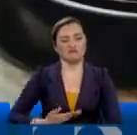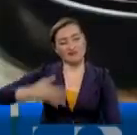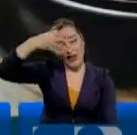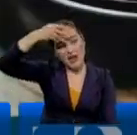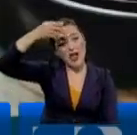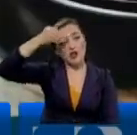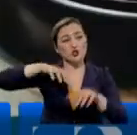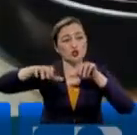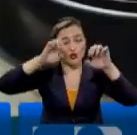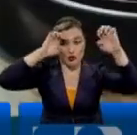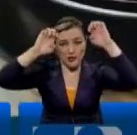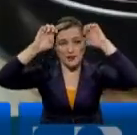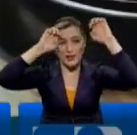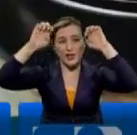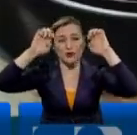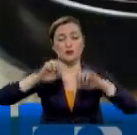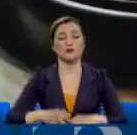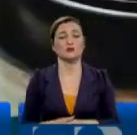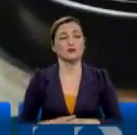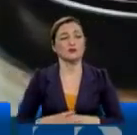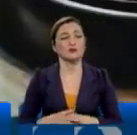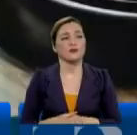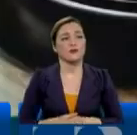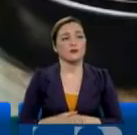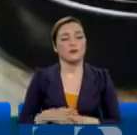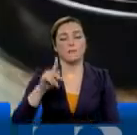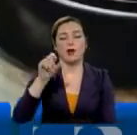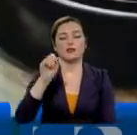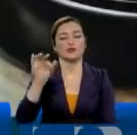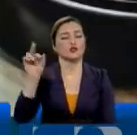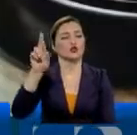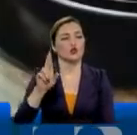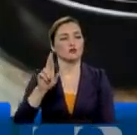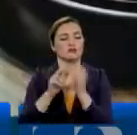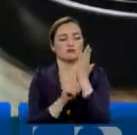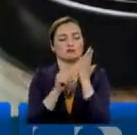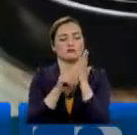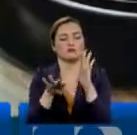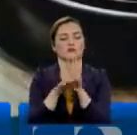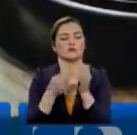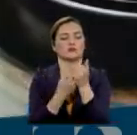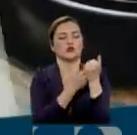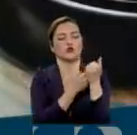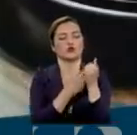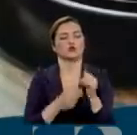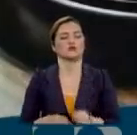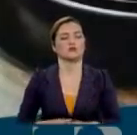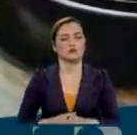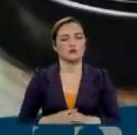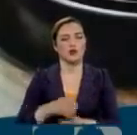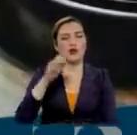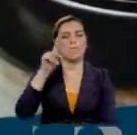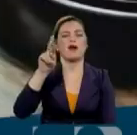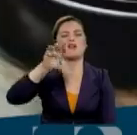quien fuera coordinador de sectores estratégicos, Wilson Pastor, quien fue ministro de recursos no renovables, Carlos